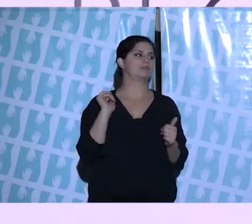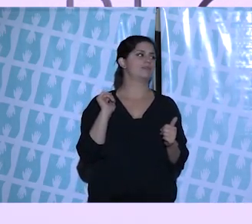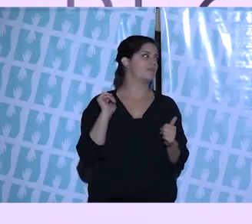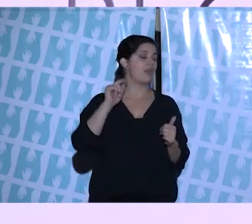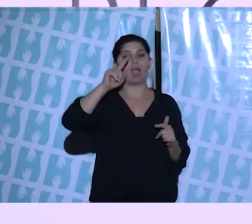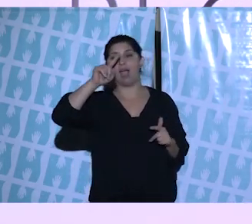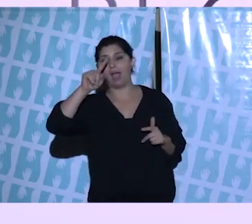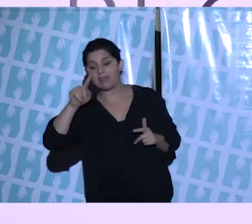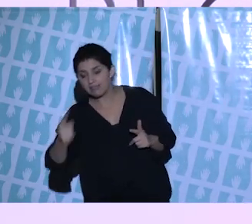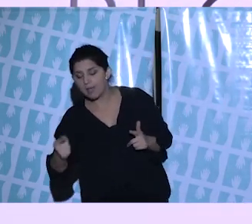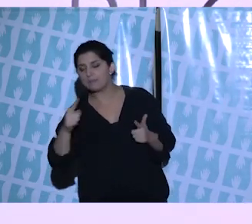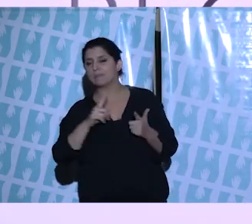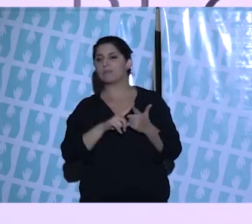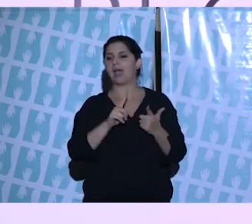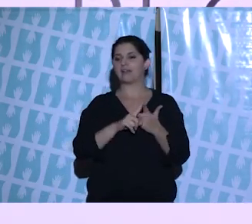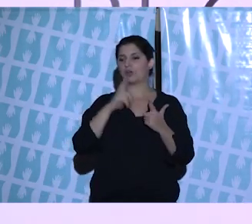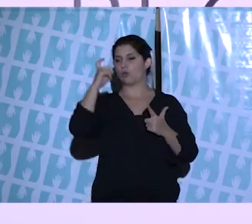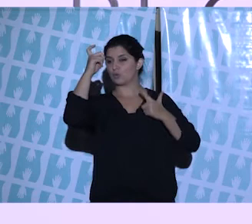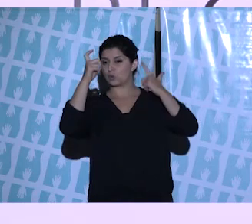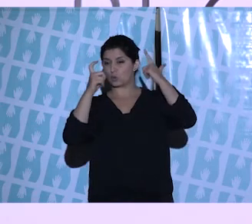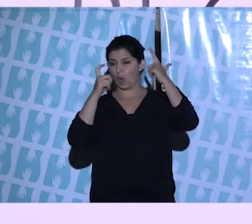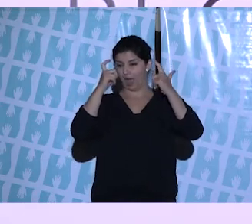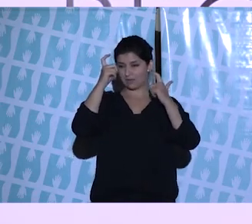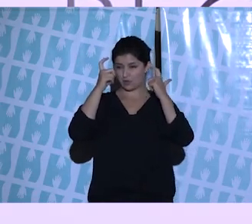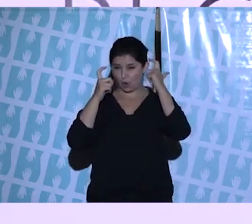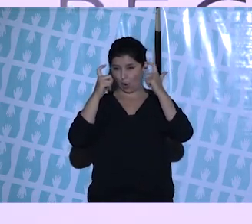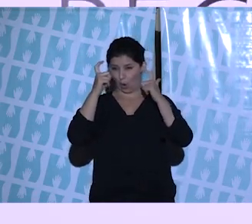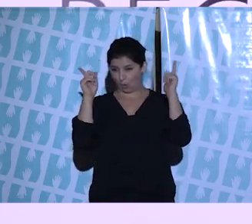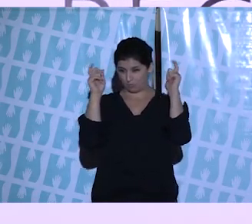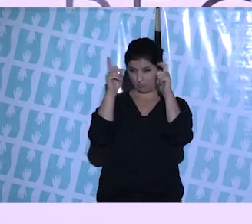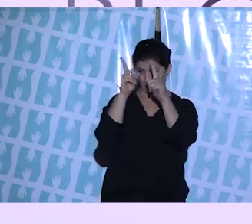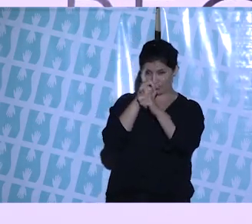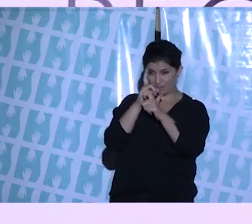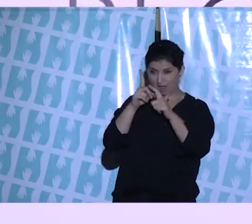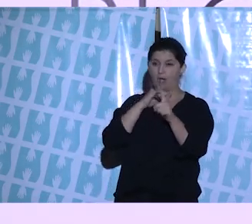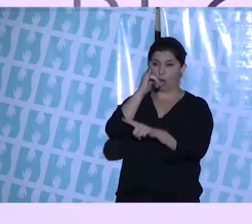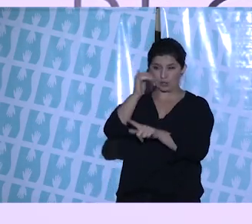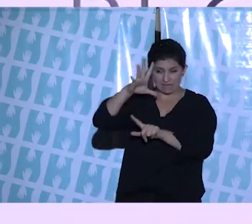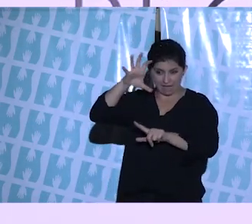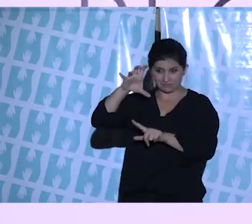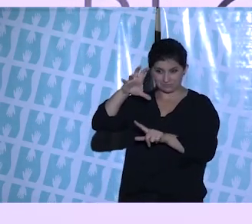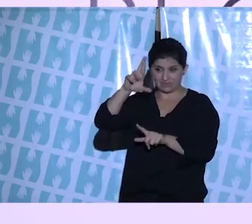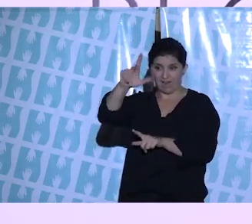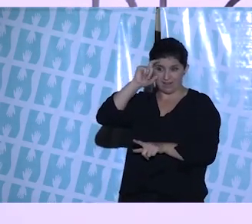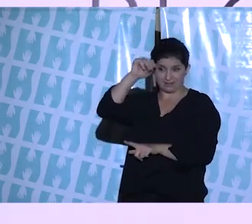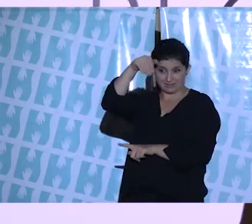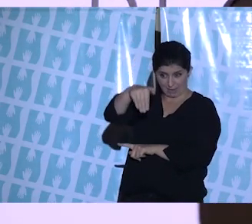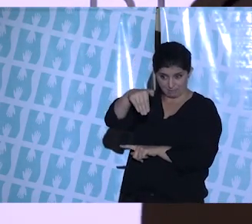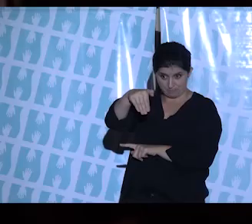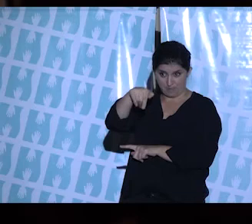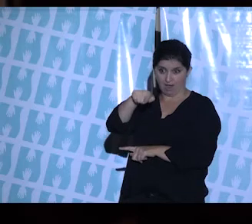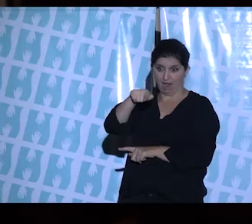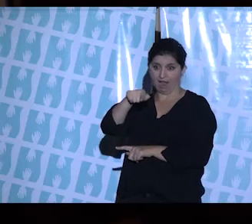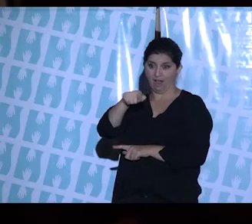y además tiene trastorno del sueño REM, que es ese trastorno que yo les dije del sueño,